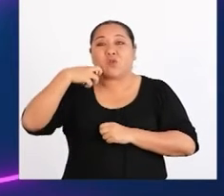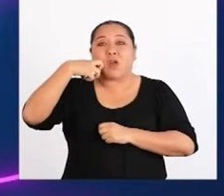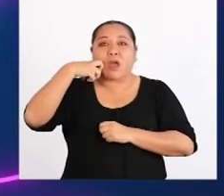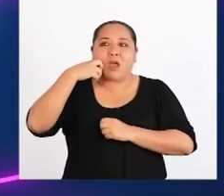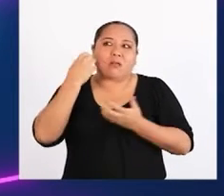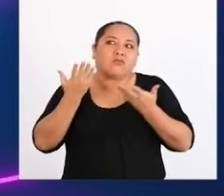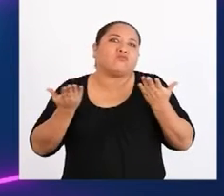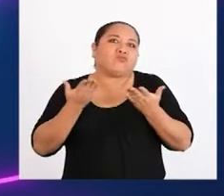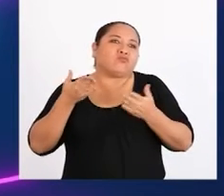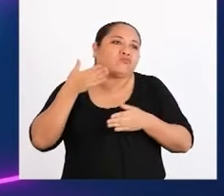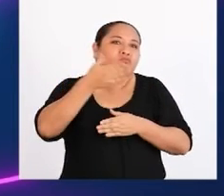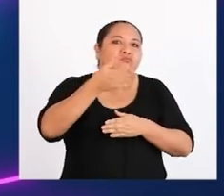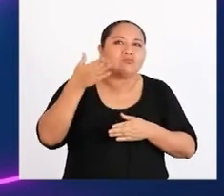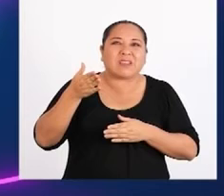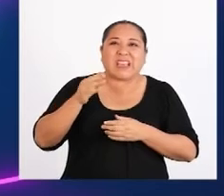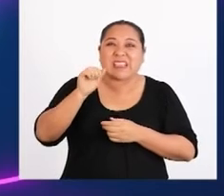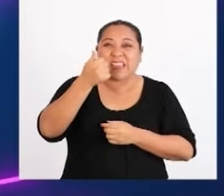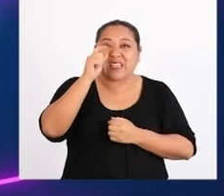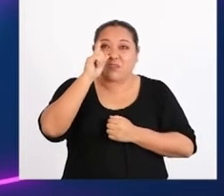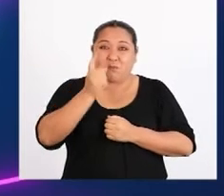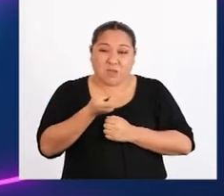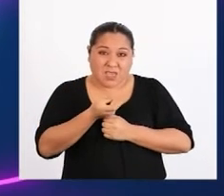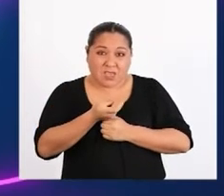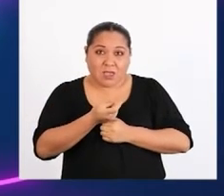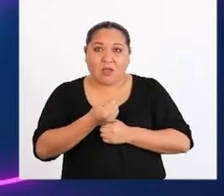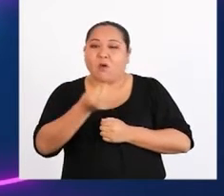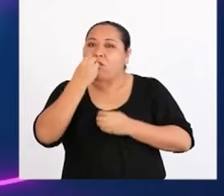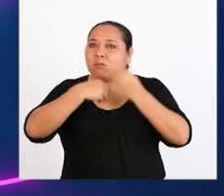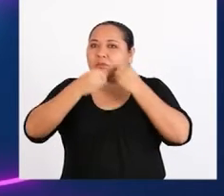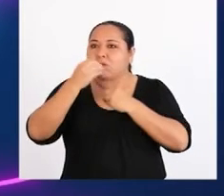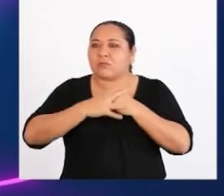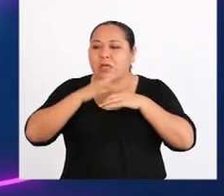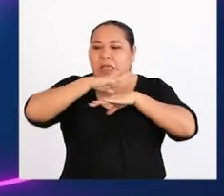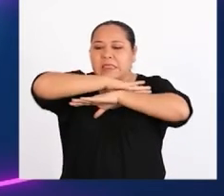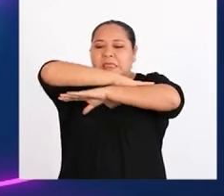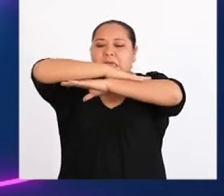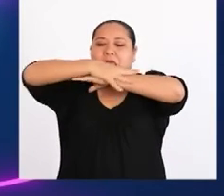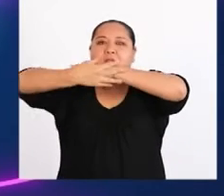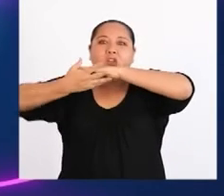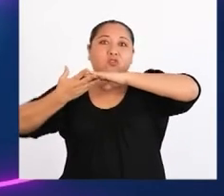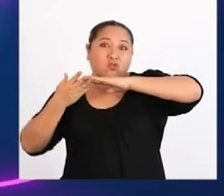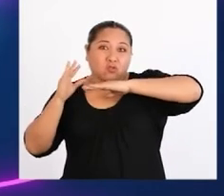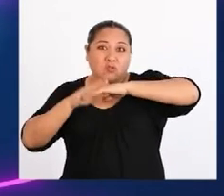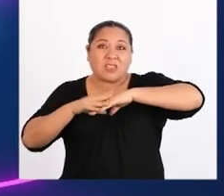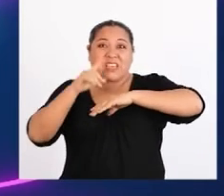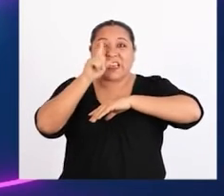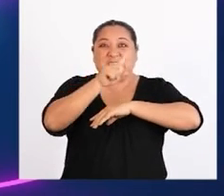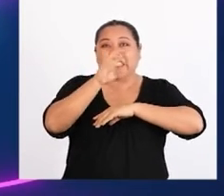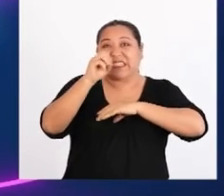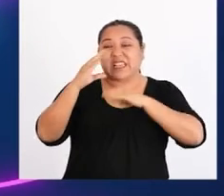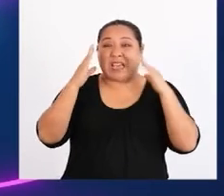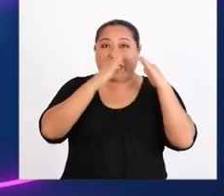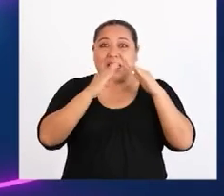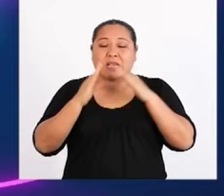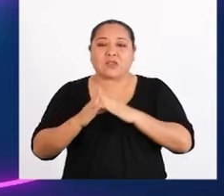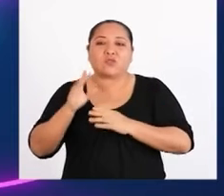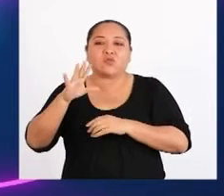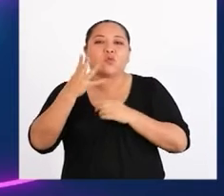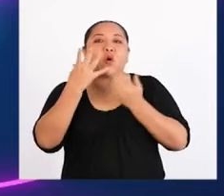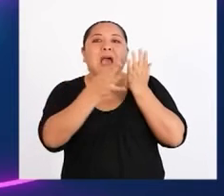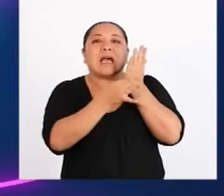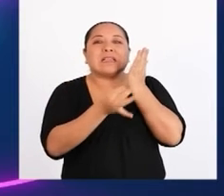carne destinada a 10.000 bocas, sea techo su piel de 100 moradas, sea